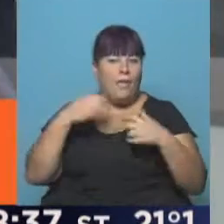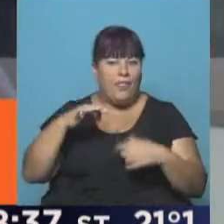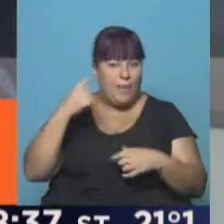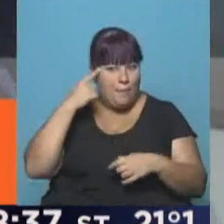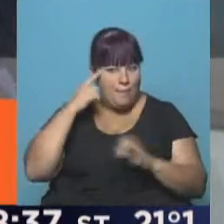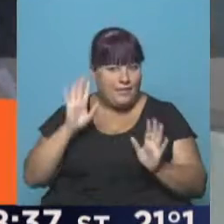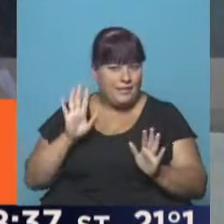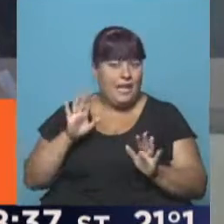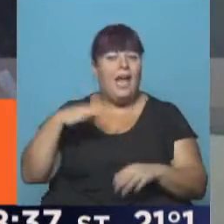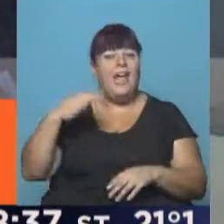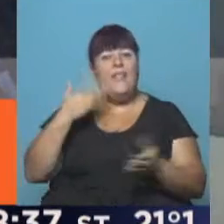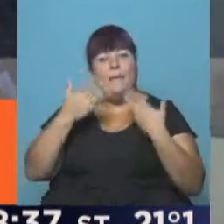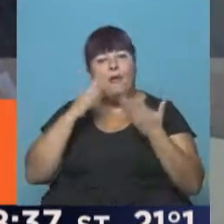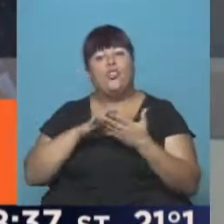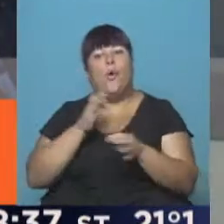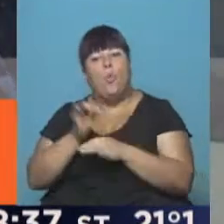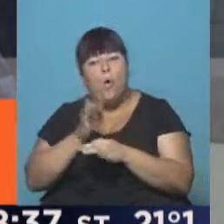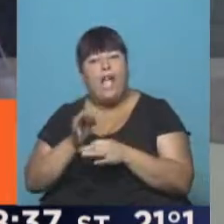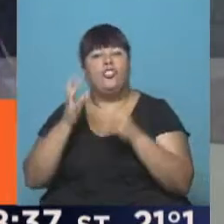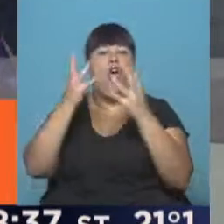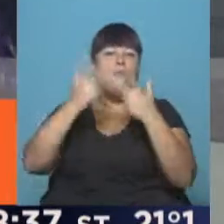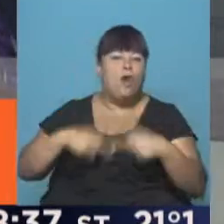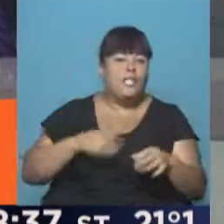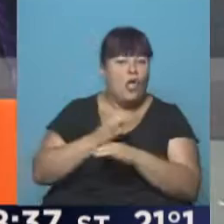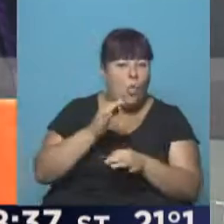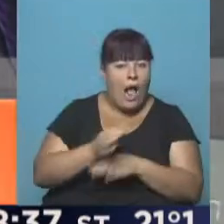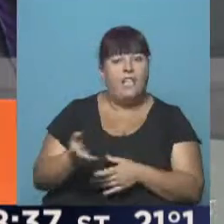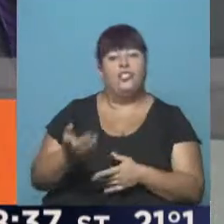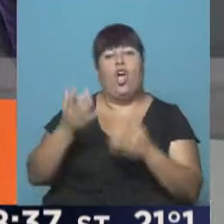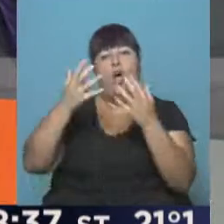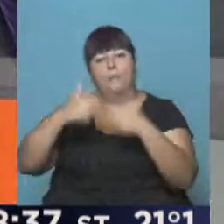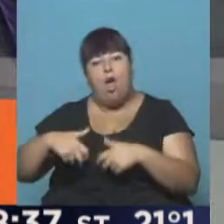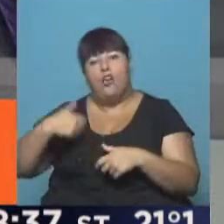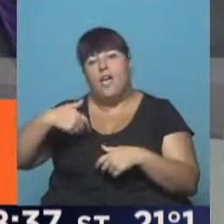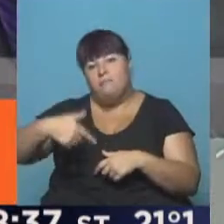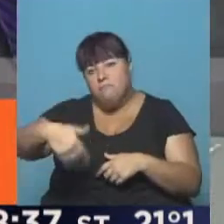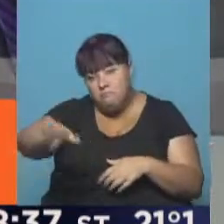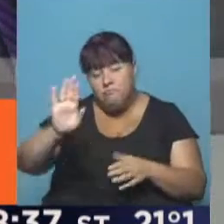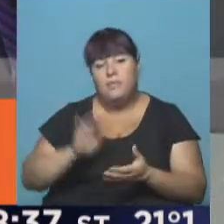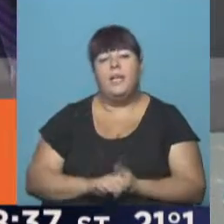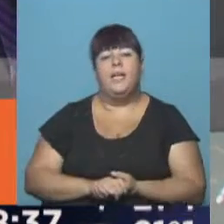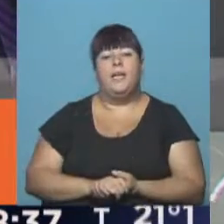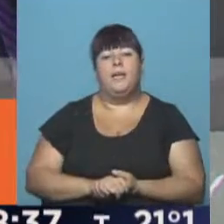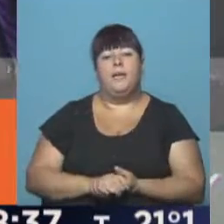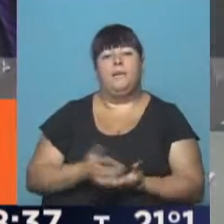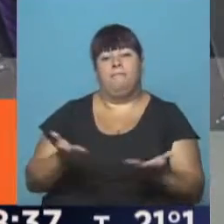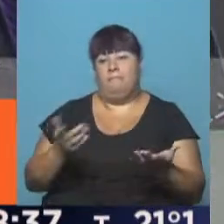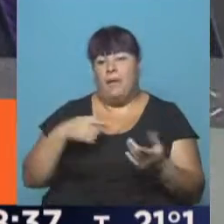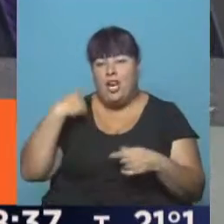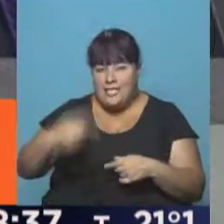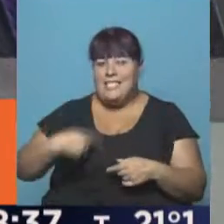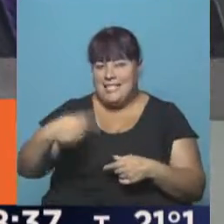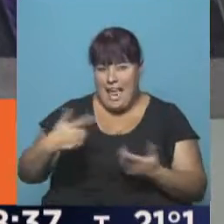reflexionar no deberíamos hablar sobre educación y sobre proyectos en educación de proyectos a mediano o largo plazo en forma